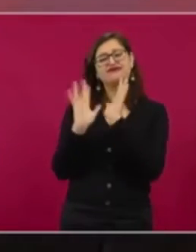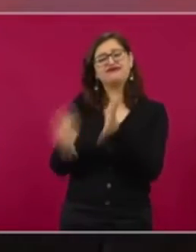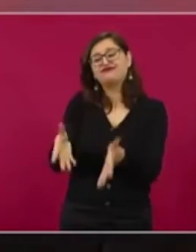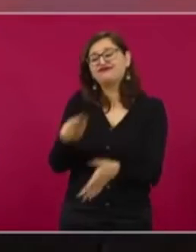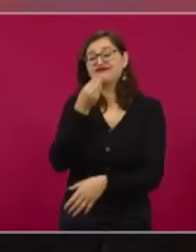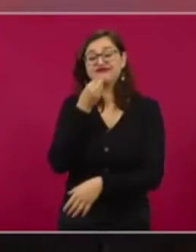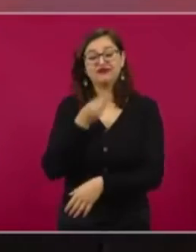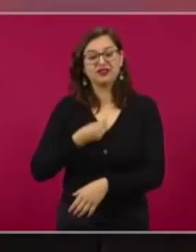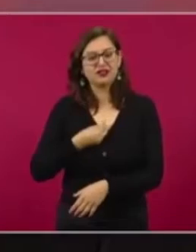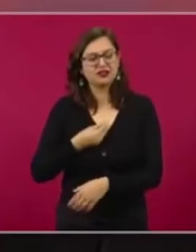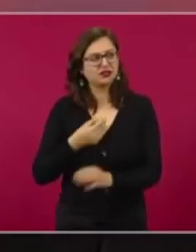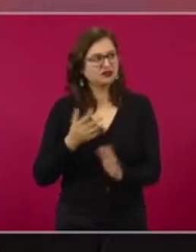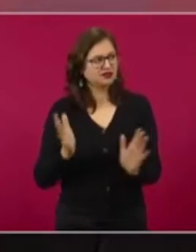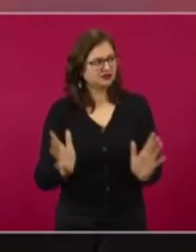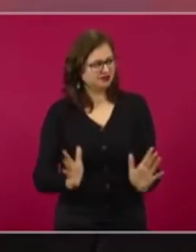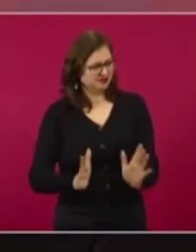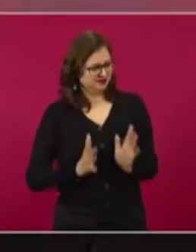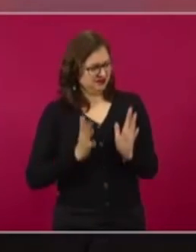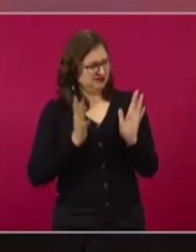Imagínense qué ofensa.